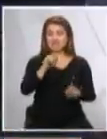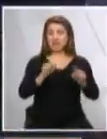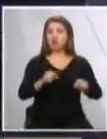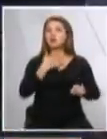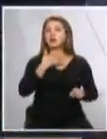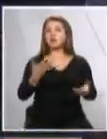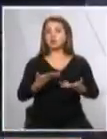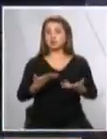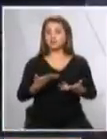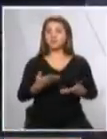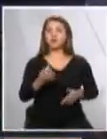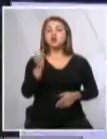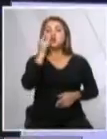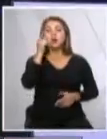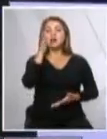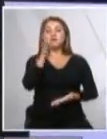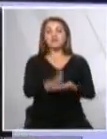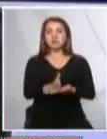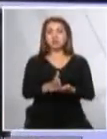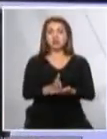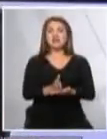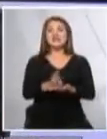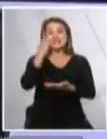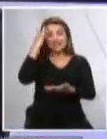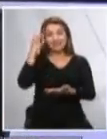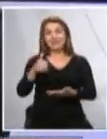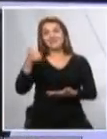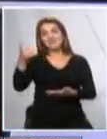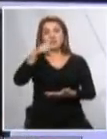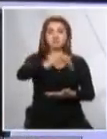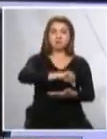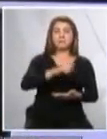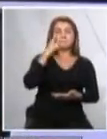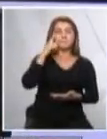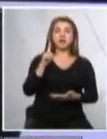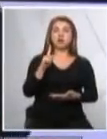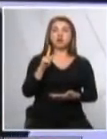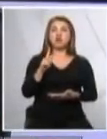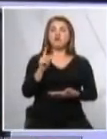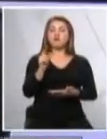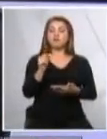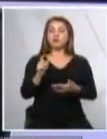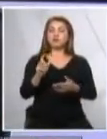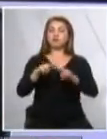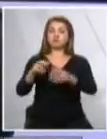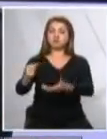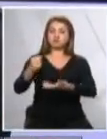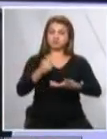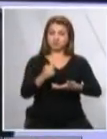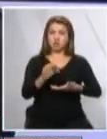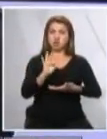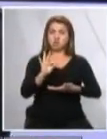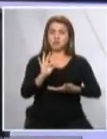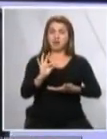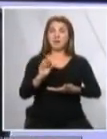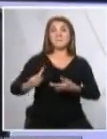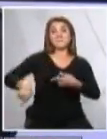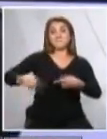porque ¿cuál es la línea divisoria? Sí. Se sabía que los partidos tenían un financiamiento extra al financiamiento público